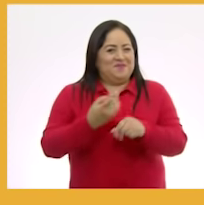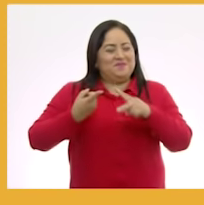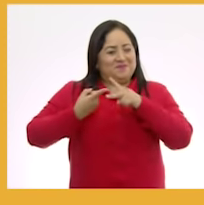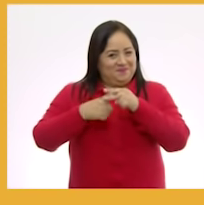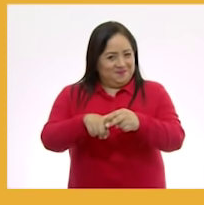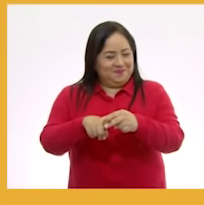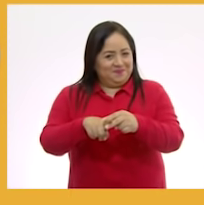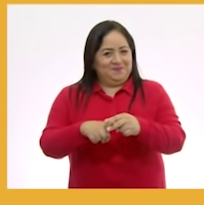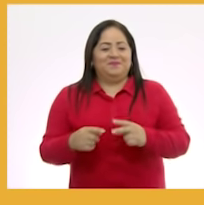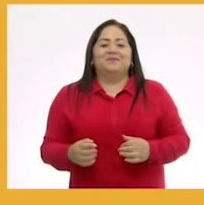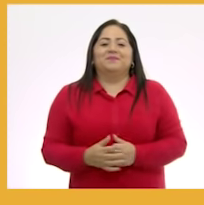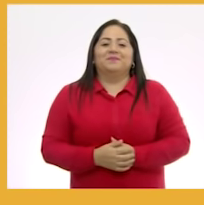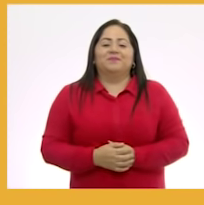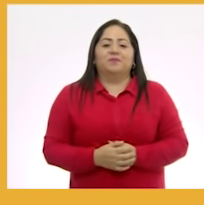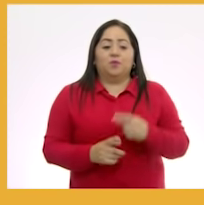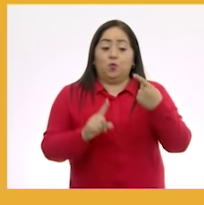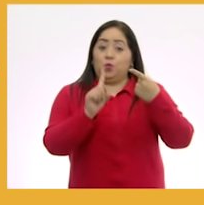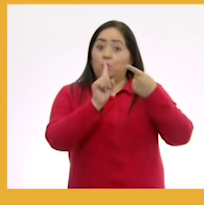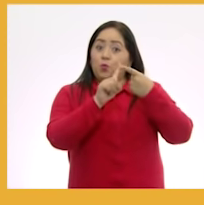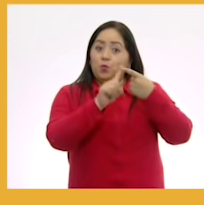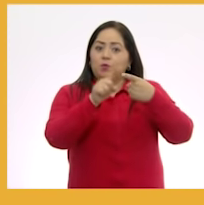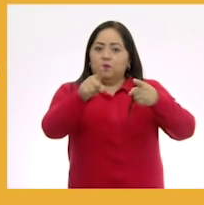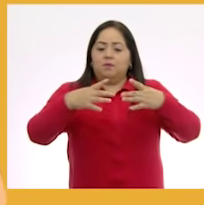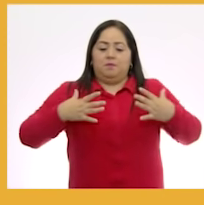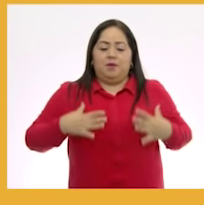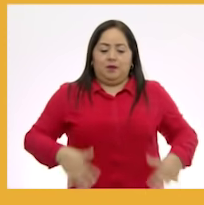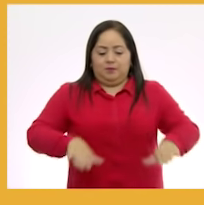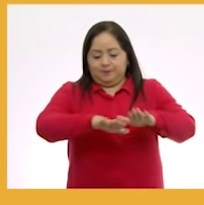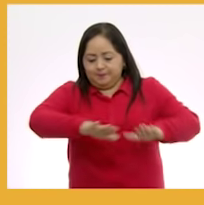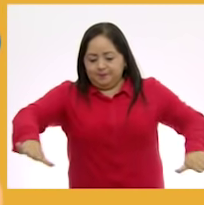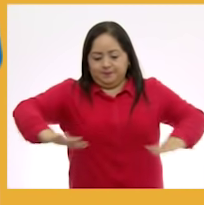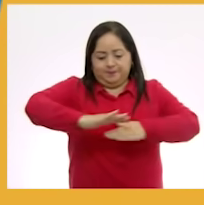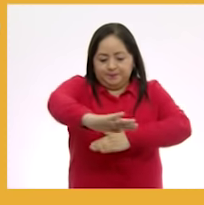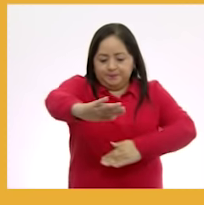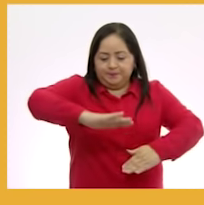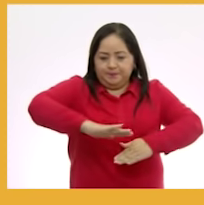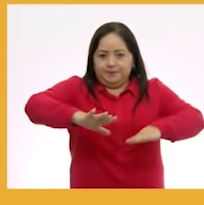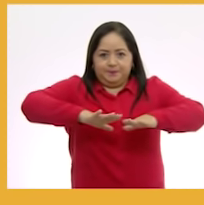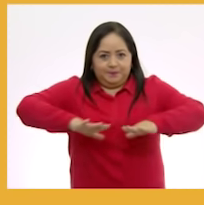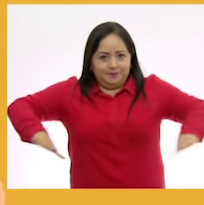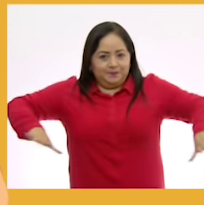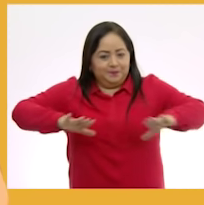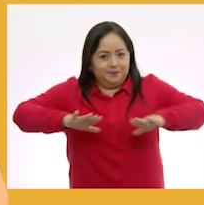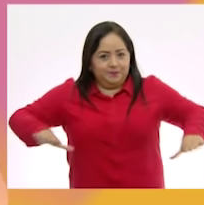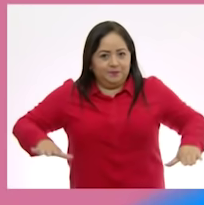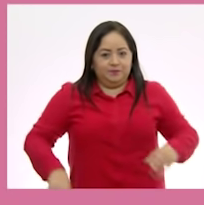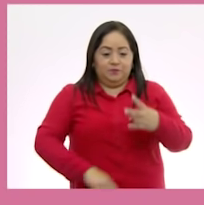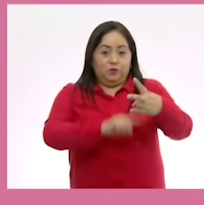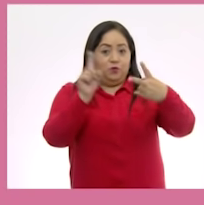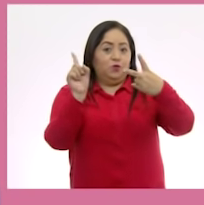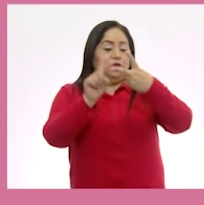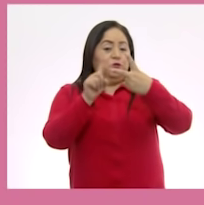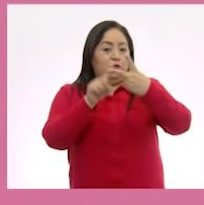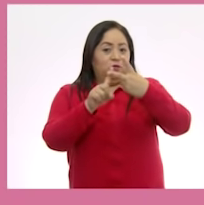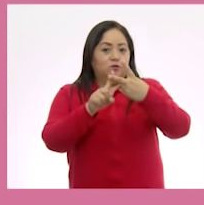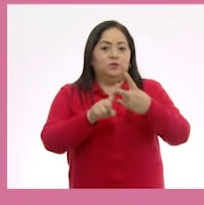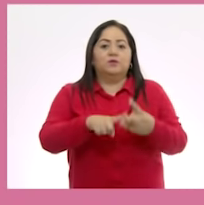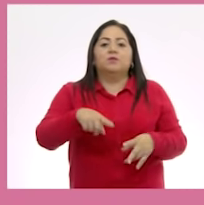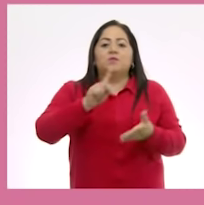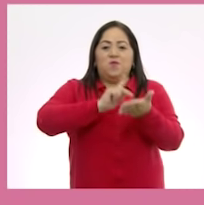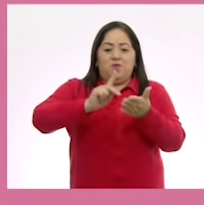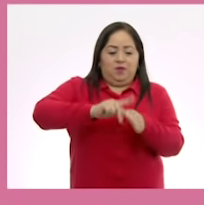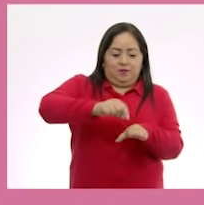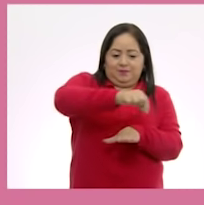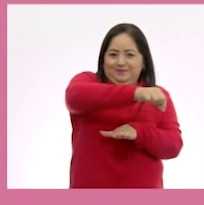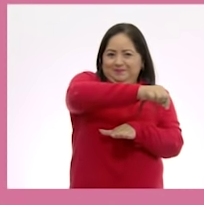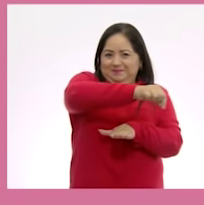¡Empecemos! 1. Estira la playera a lo largo y a lo ancho. 2. Marca con el